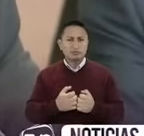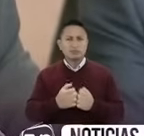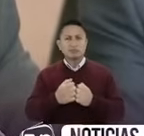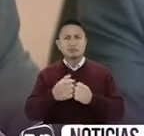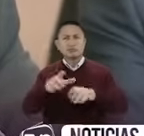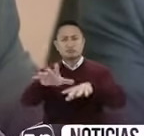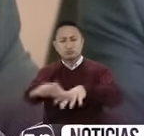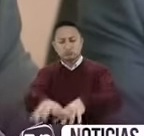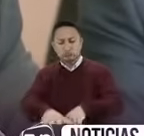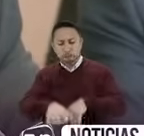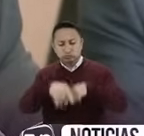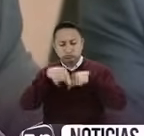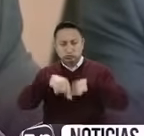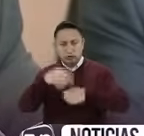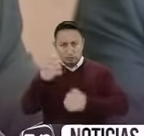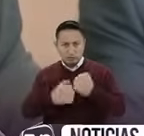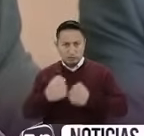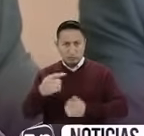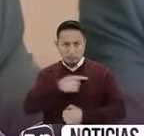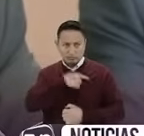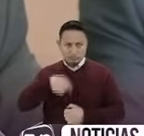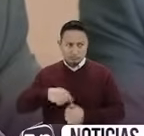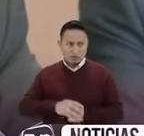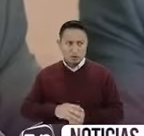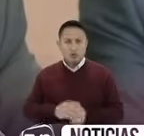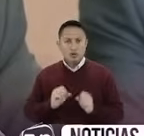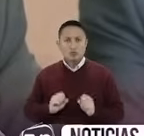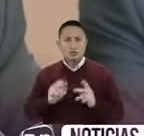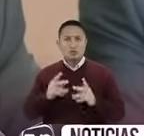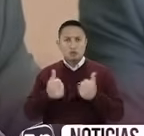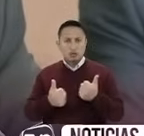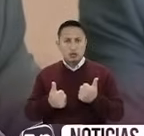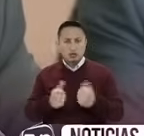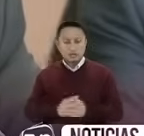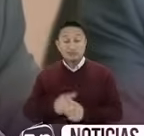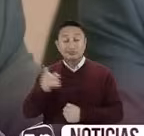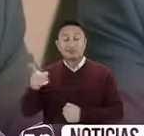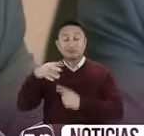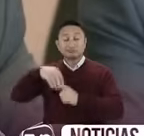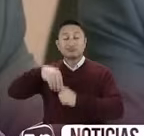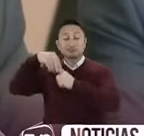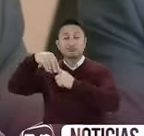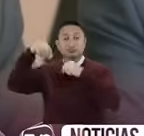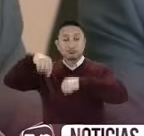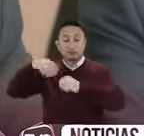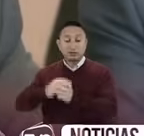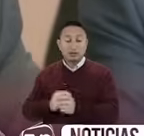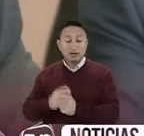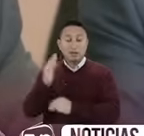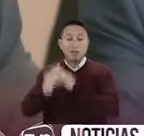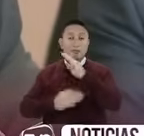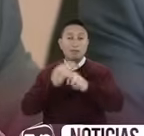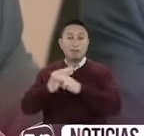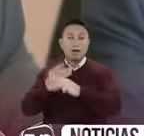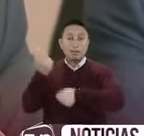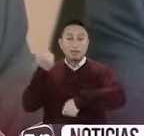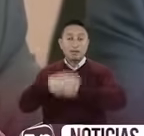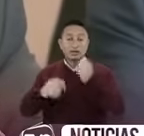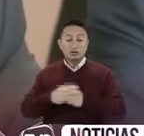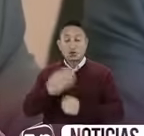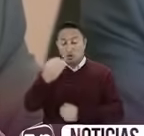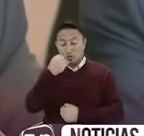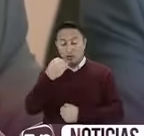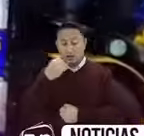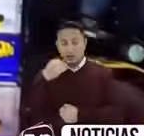es una oportunidad muy grande porque China es el principal importador mundial de alimentos frescos y procesados.